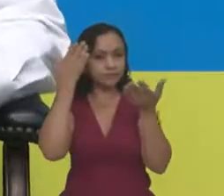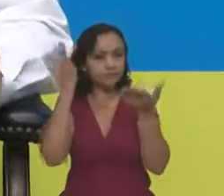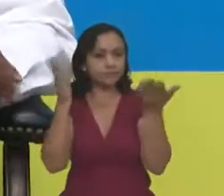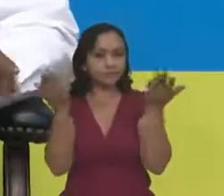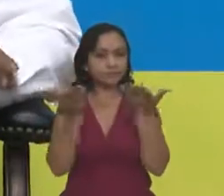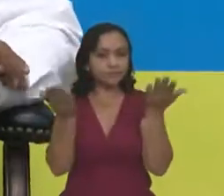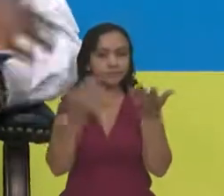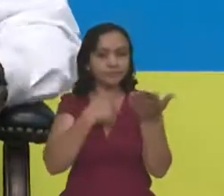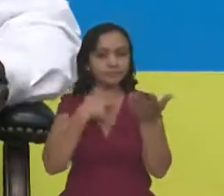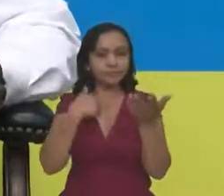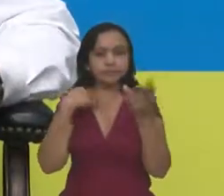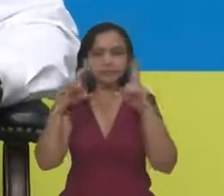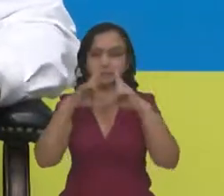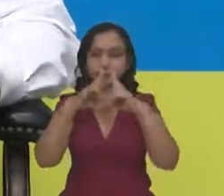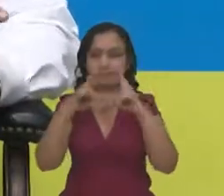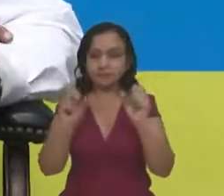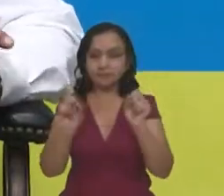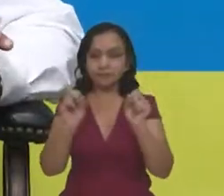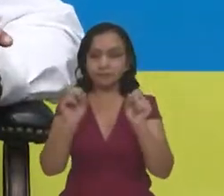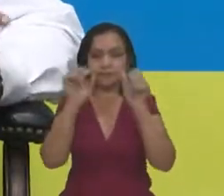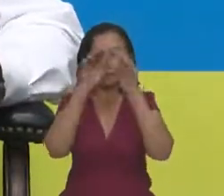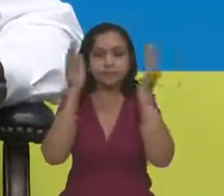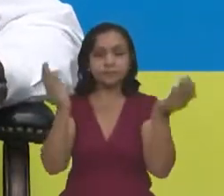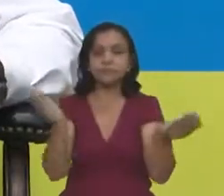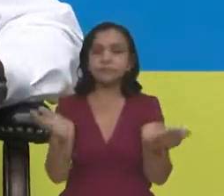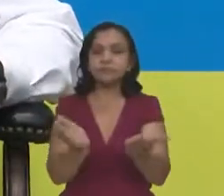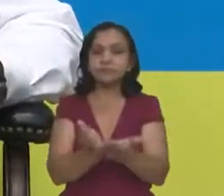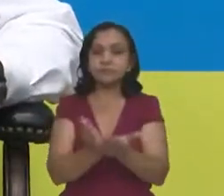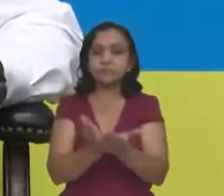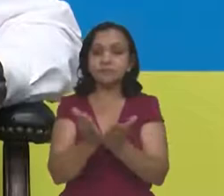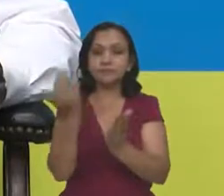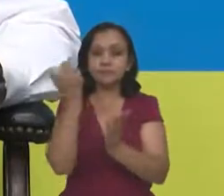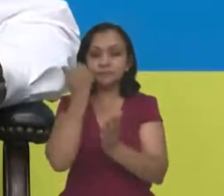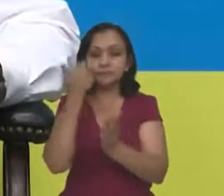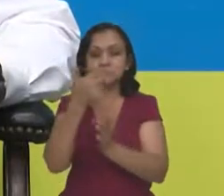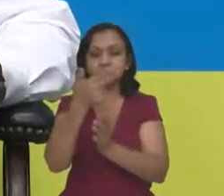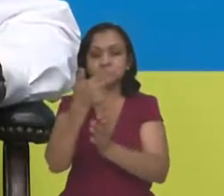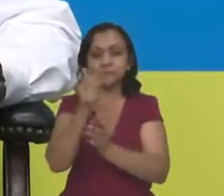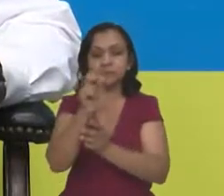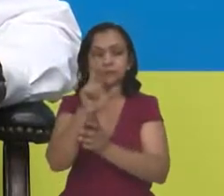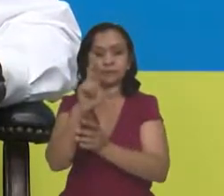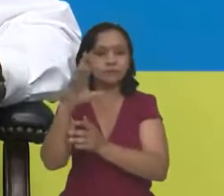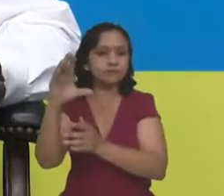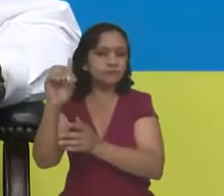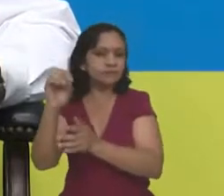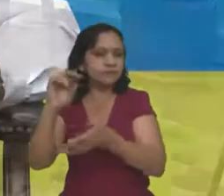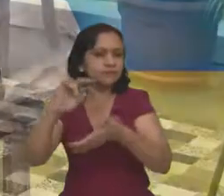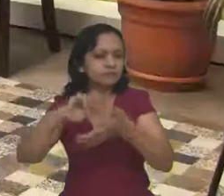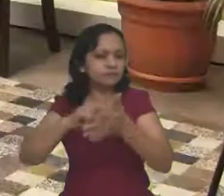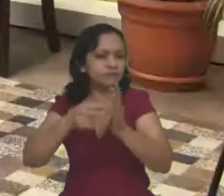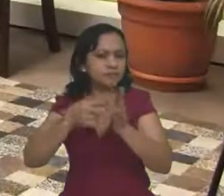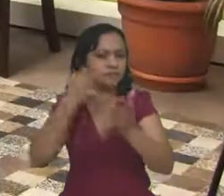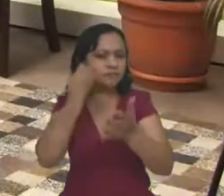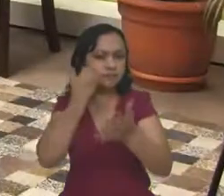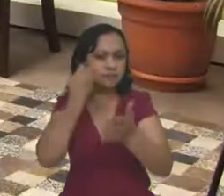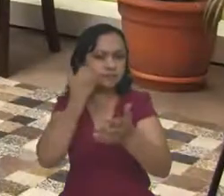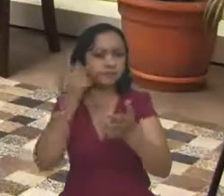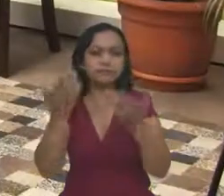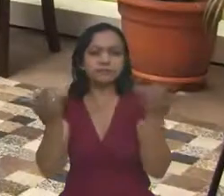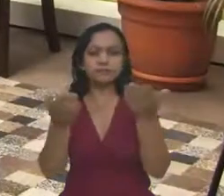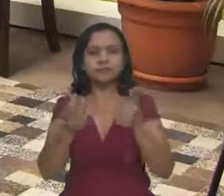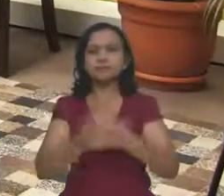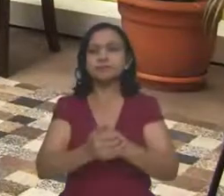tan exacto. Frecuente es en nuestro país o a nivel mundial. Está la enfermedad de Charcot, tiene que ver también sí. con una neuropatía.